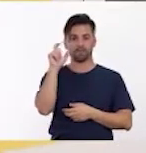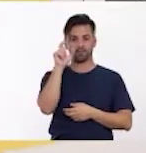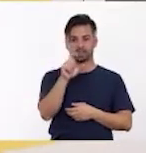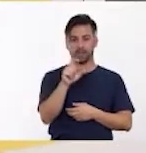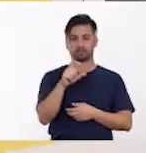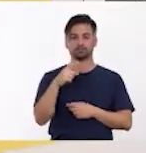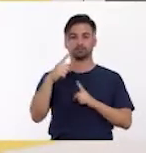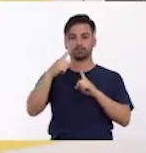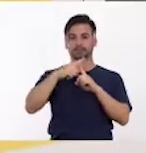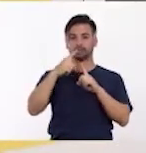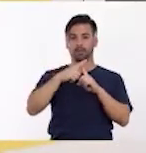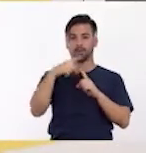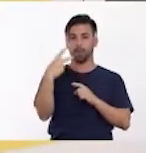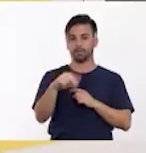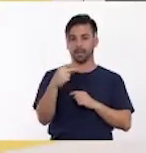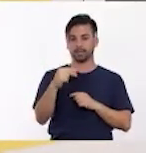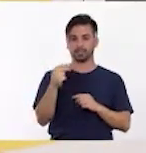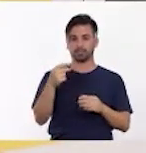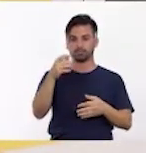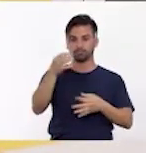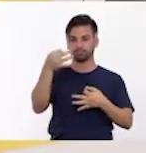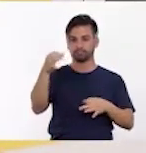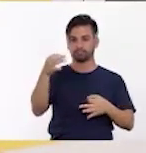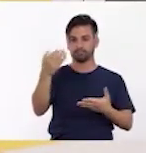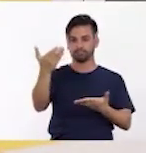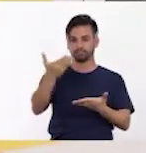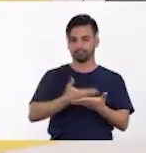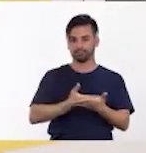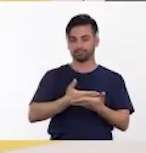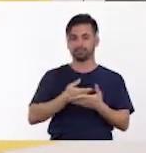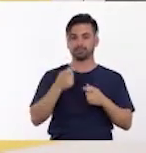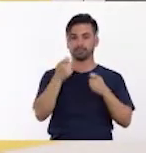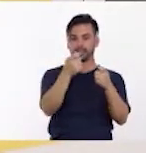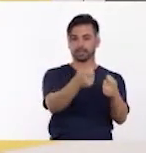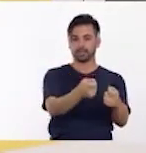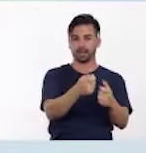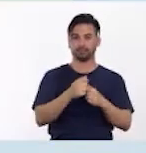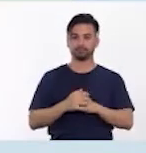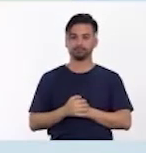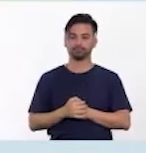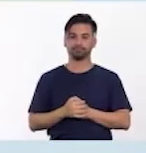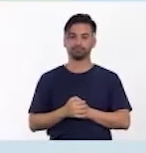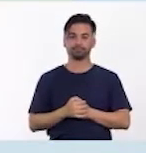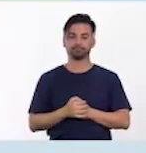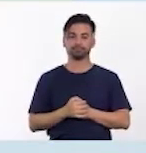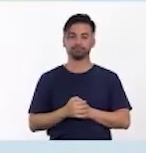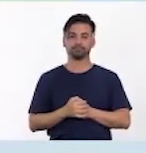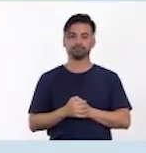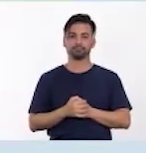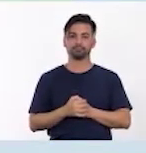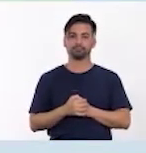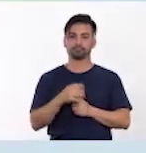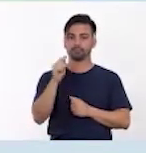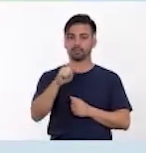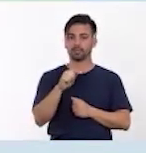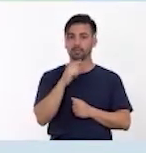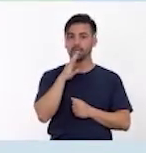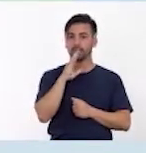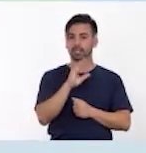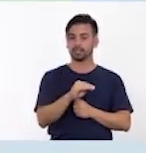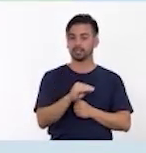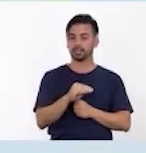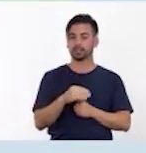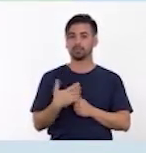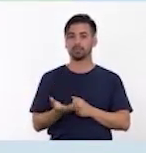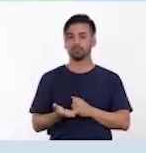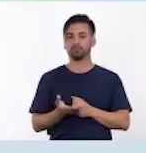temas se van a desarrollar en este trabajo práctico integrador? Les seguimos diciendo que lo que presentamos aquí